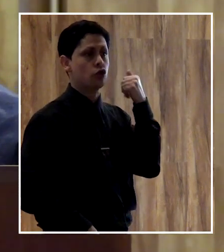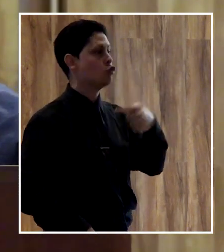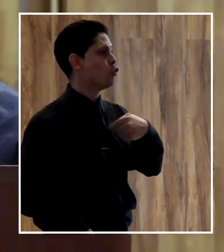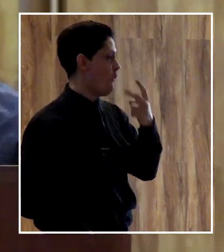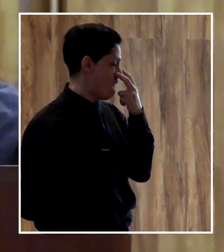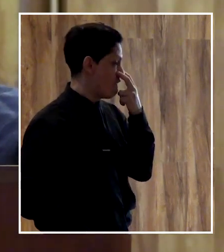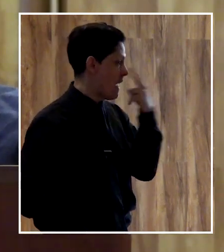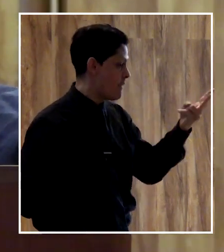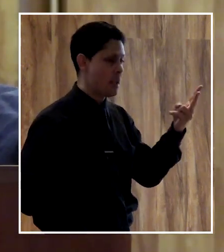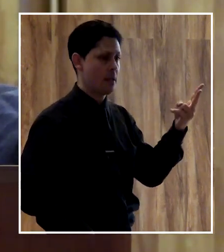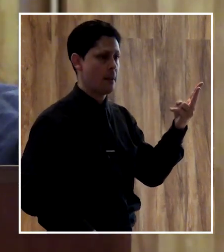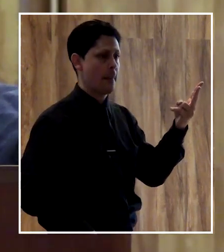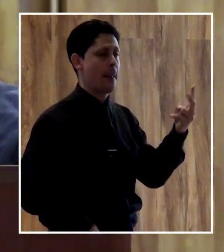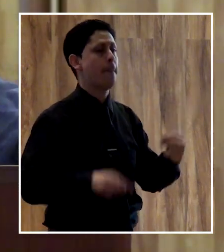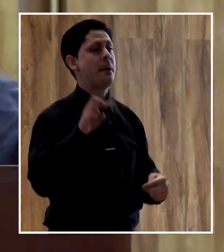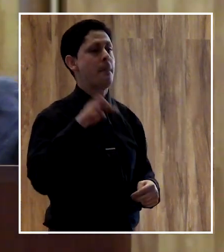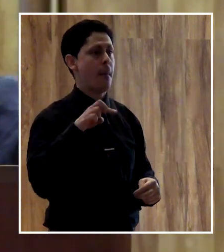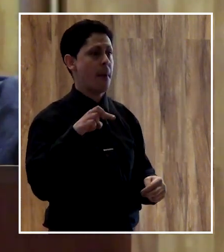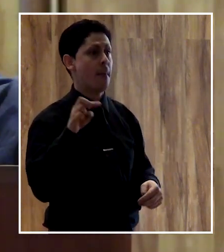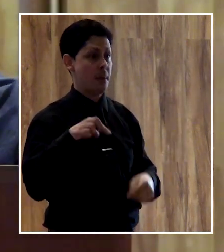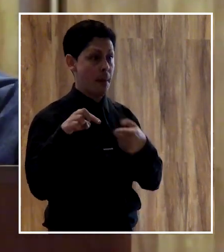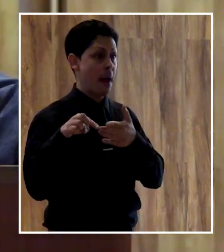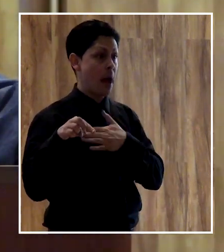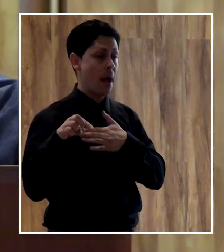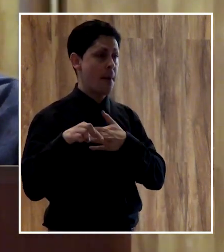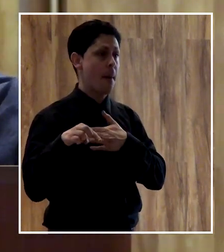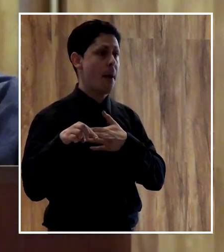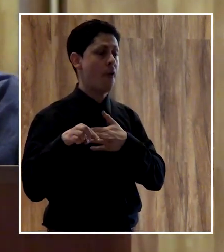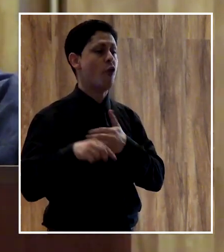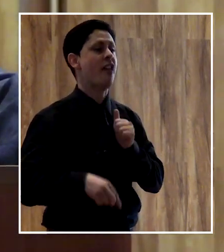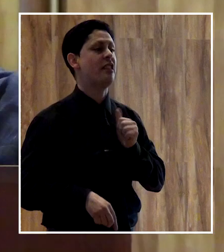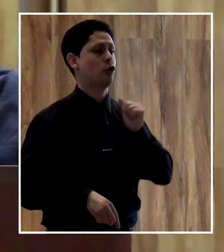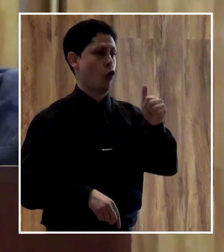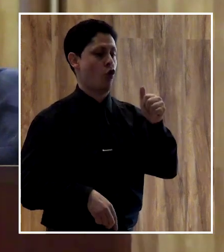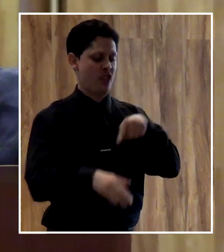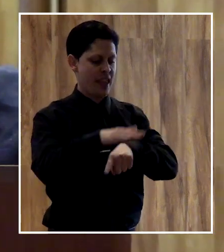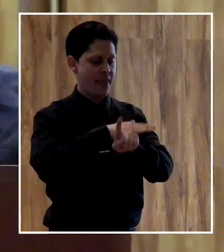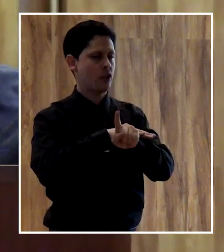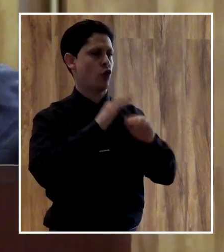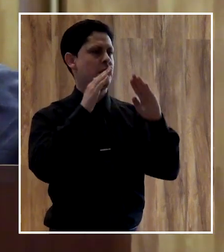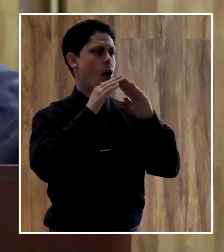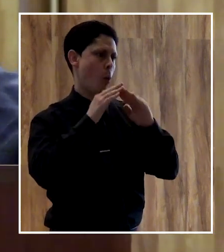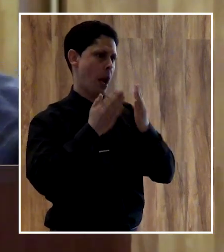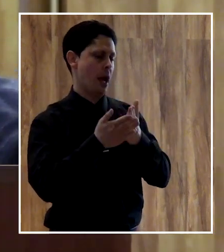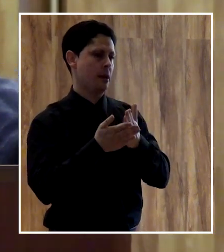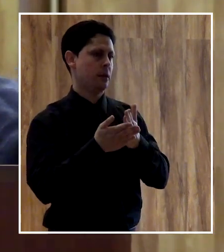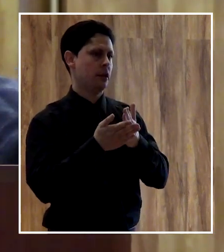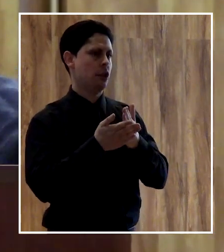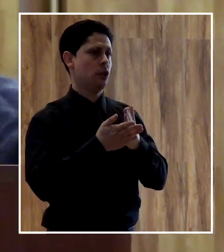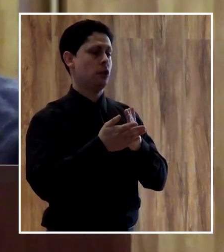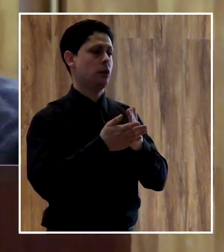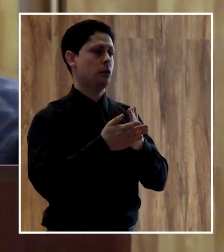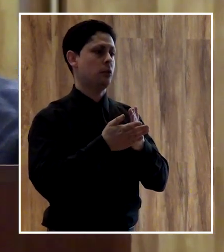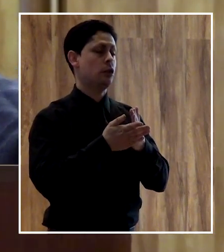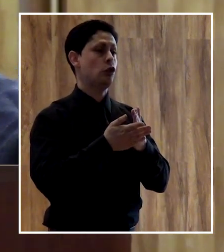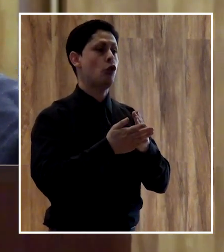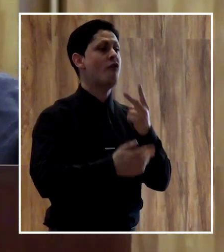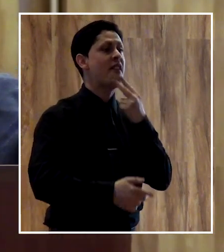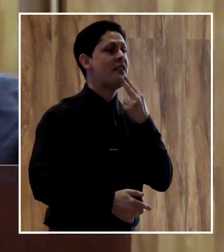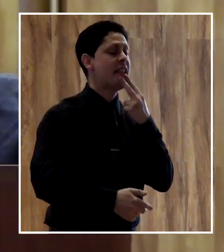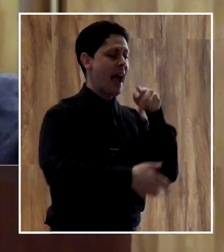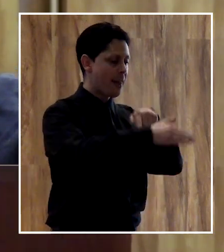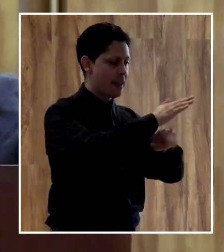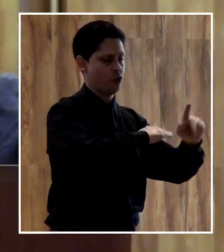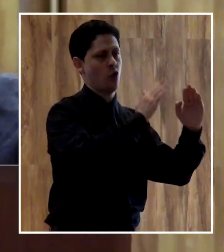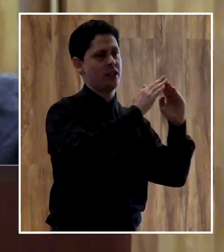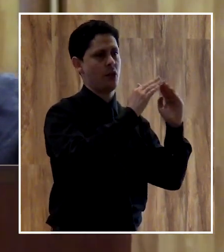que viví en esa escuela porque mi padre fue director de ella y tenía casa para el director. Entonces, un